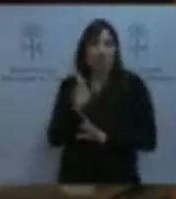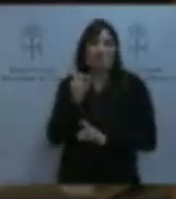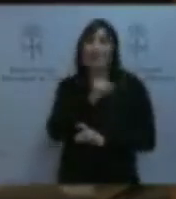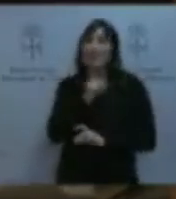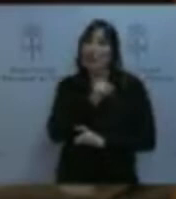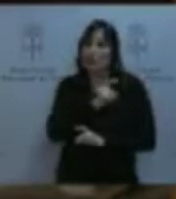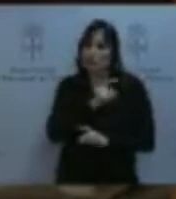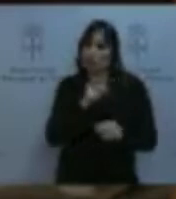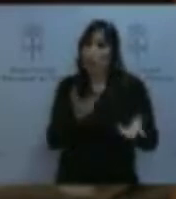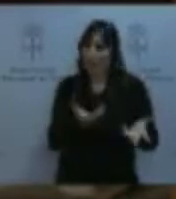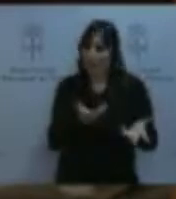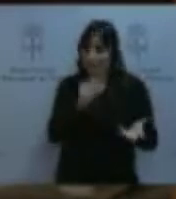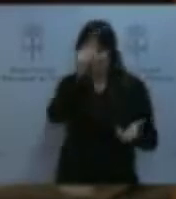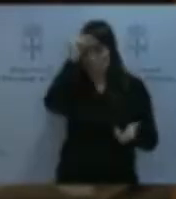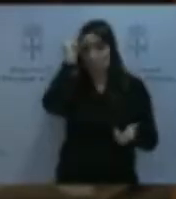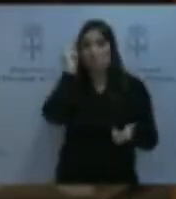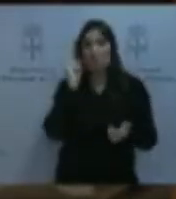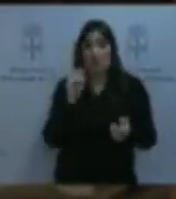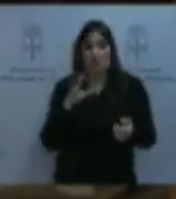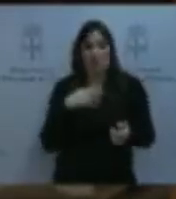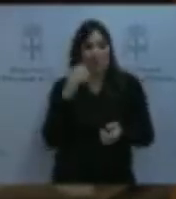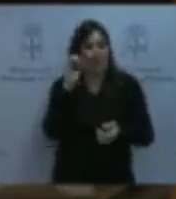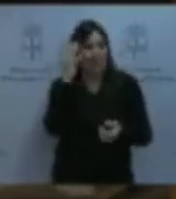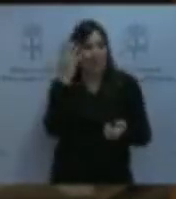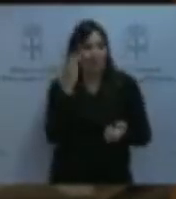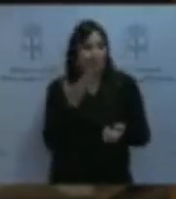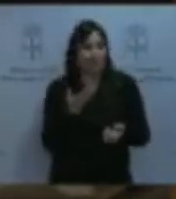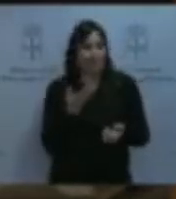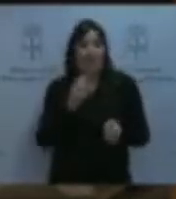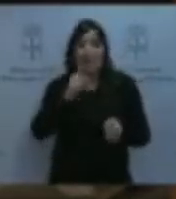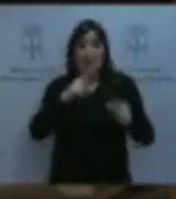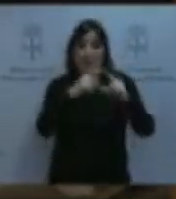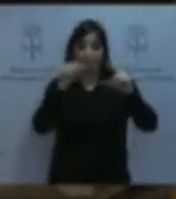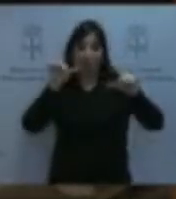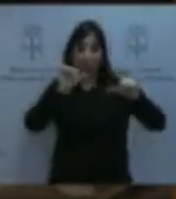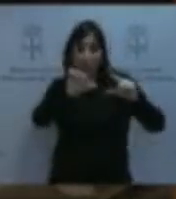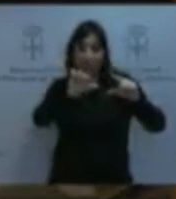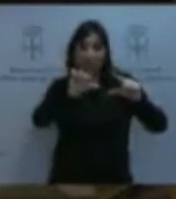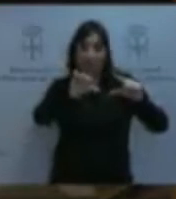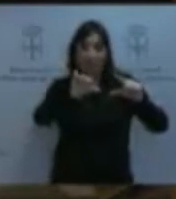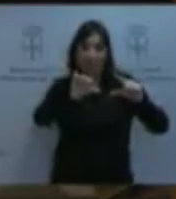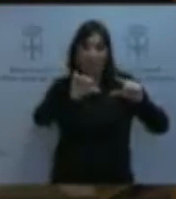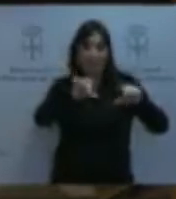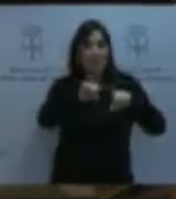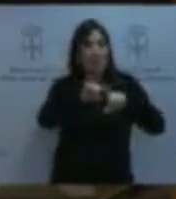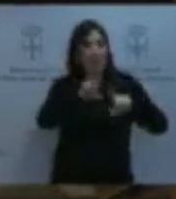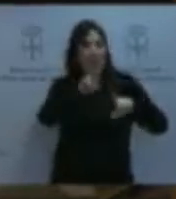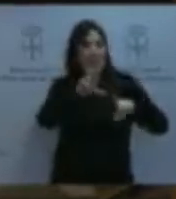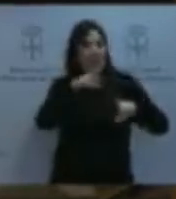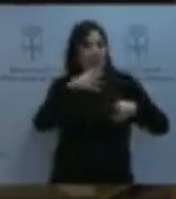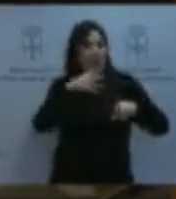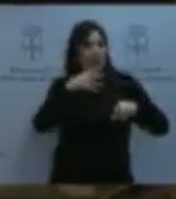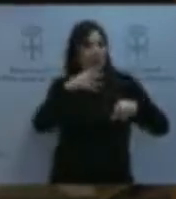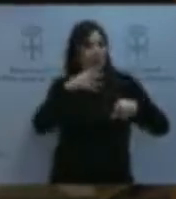idea. El primero de ellos, que el área central se convirtiese en una operación de rescate de Sogepsa. Esa es la primera de las cuestiones. Un